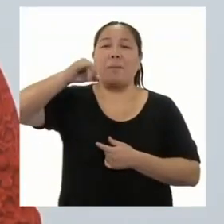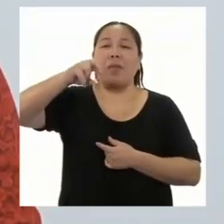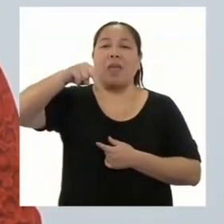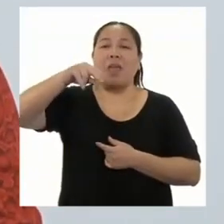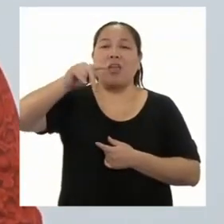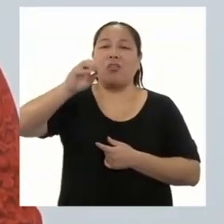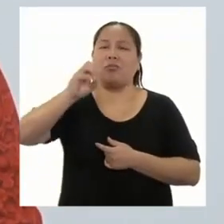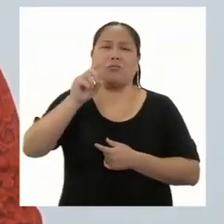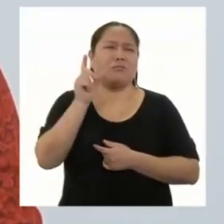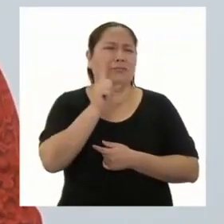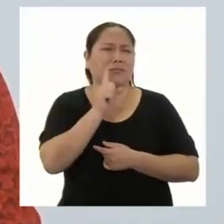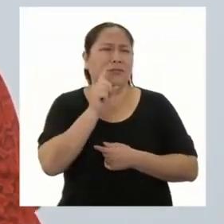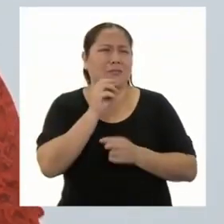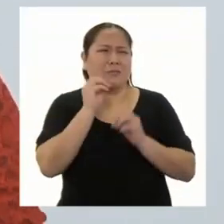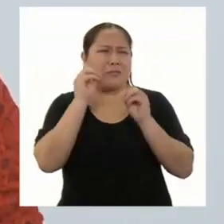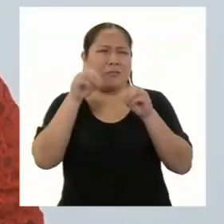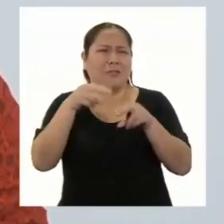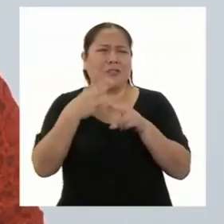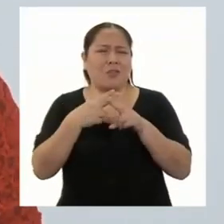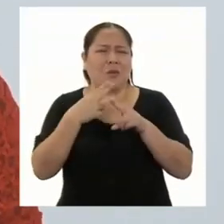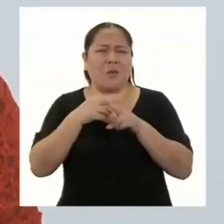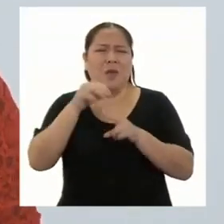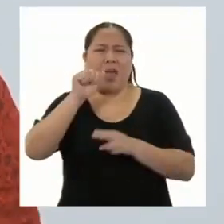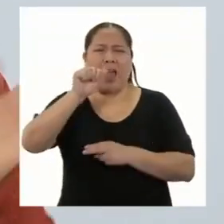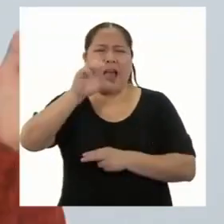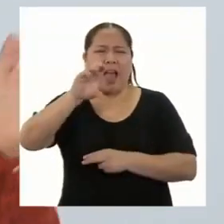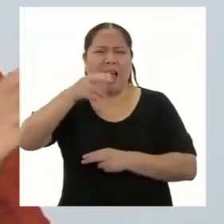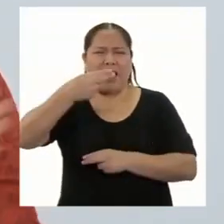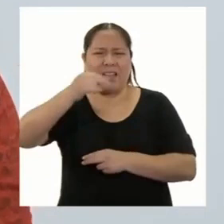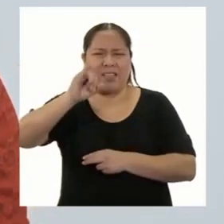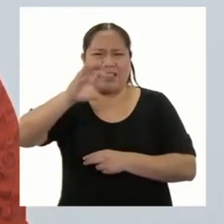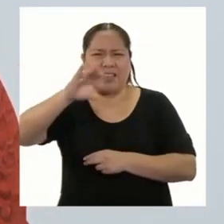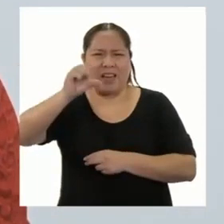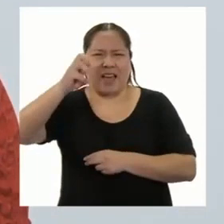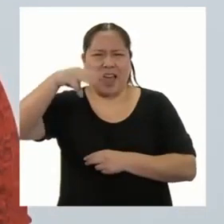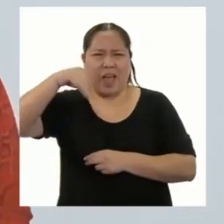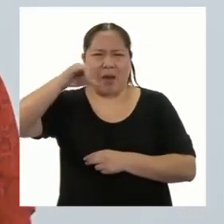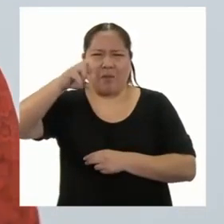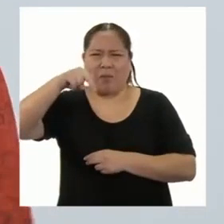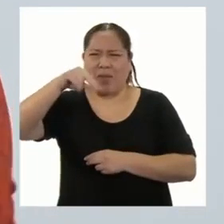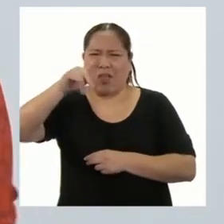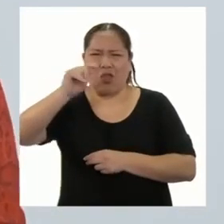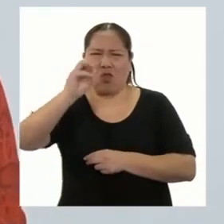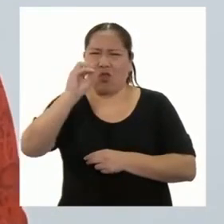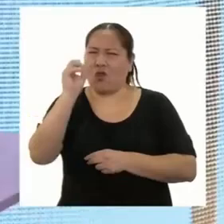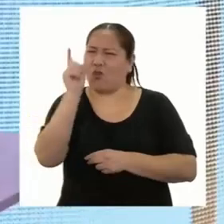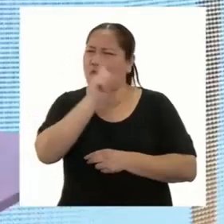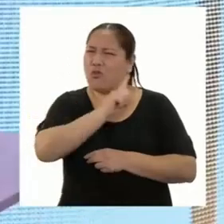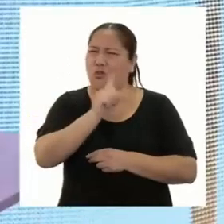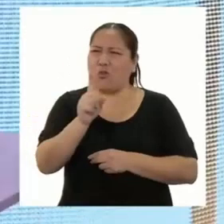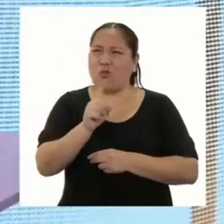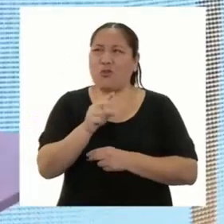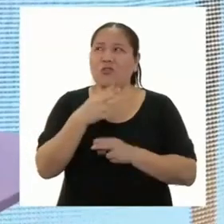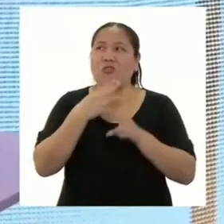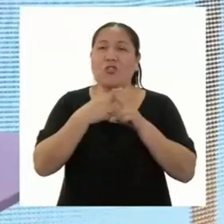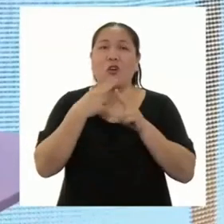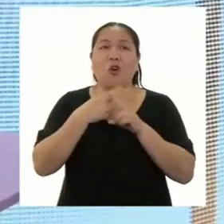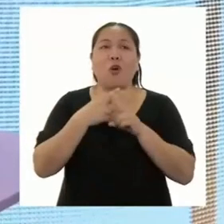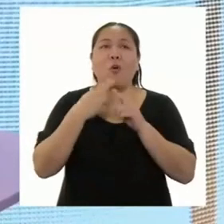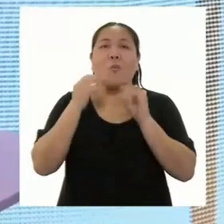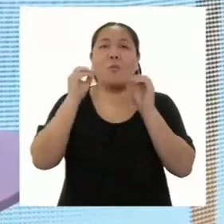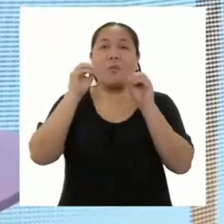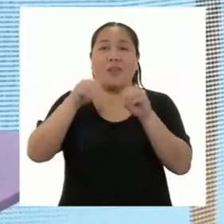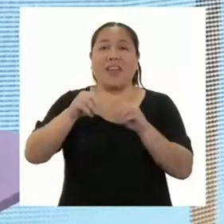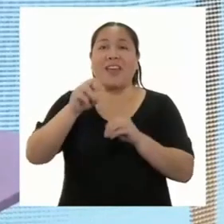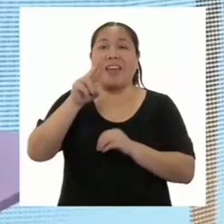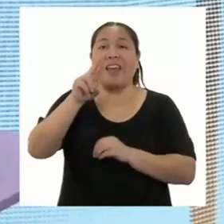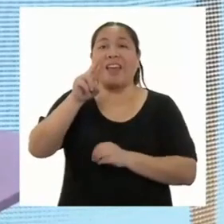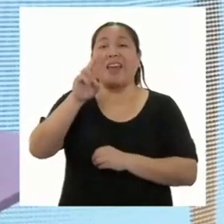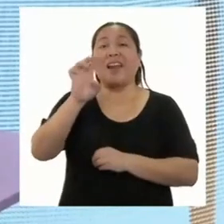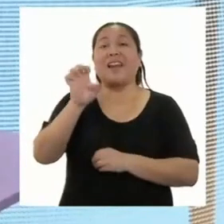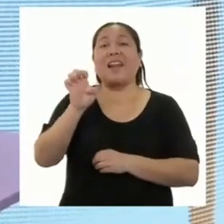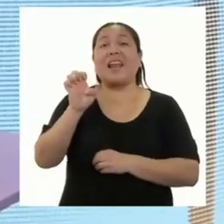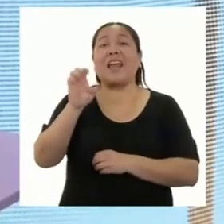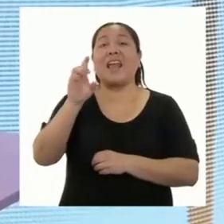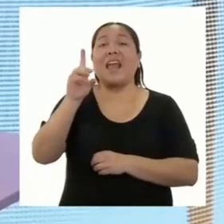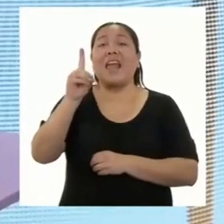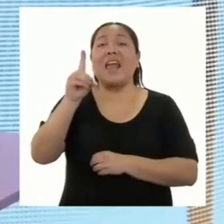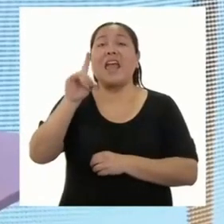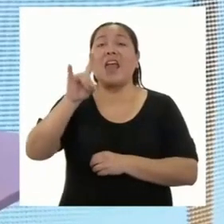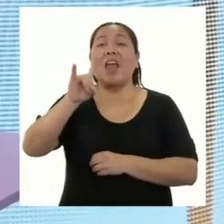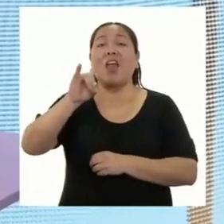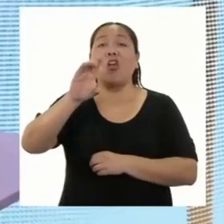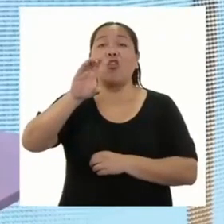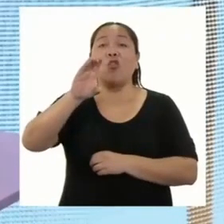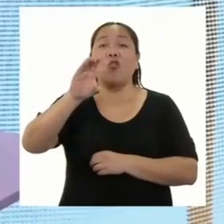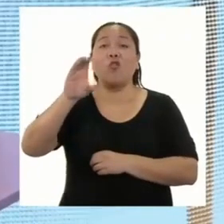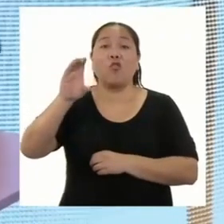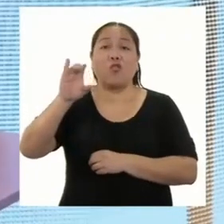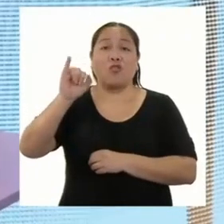decimos achicamiento, le llamamos reducción. Oh, ya, entiendo. Reducción.